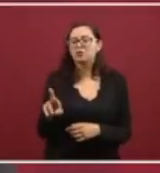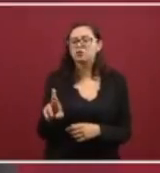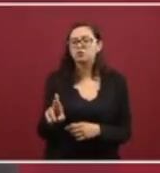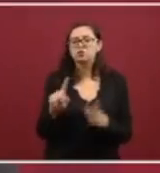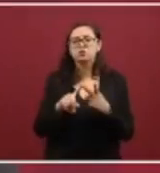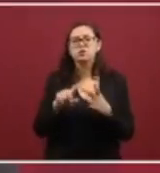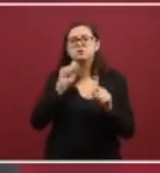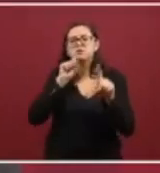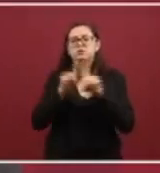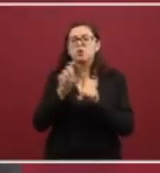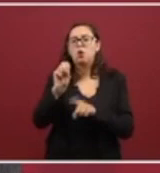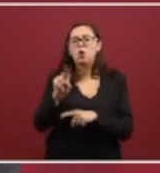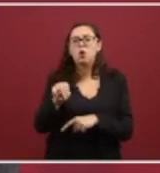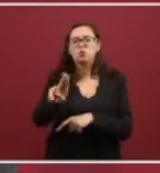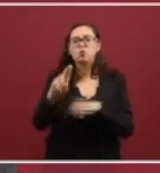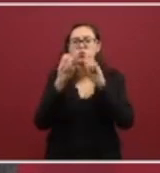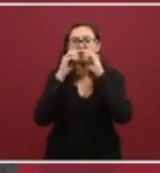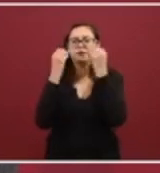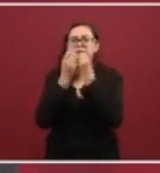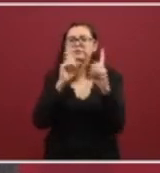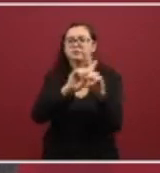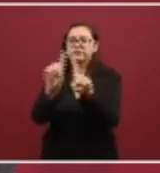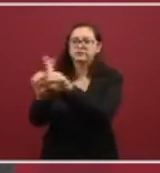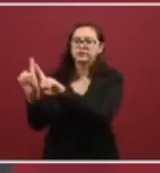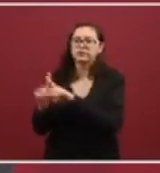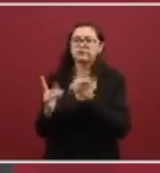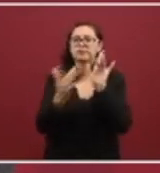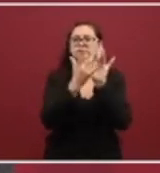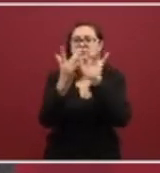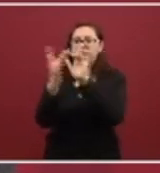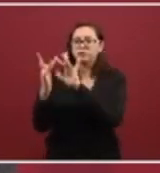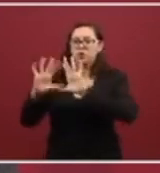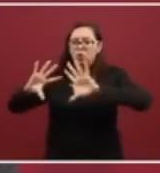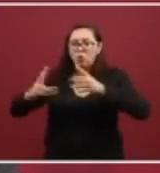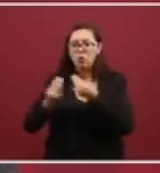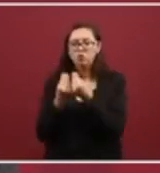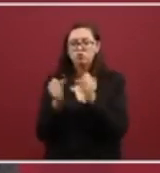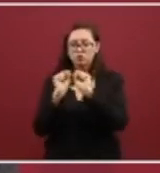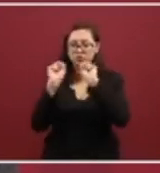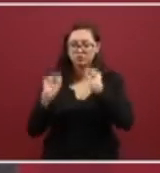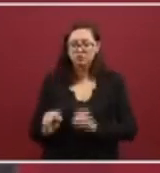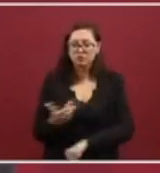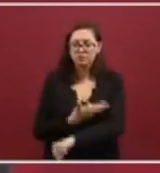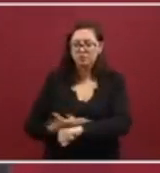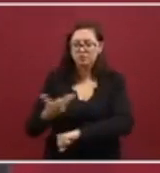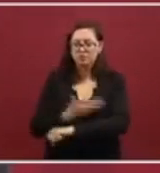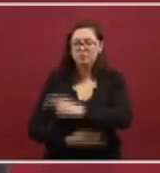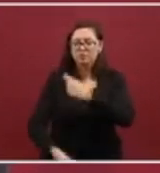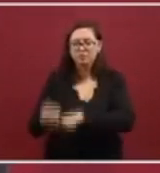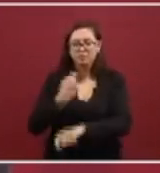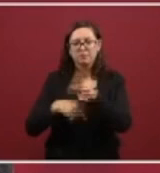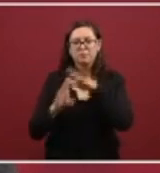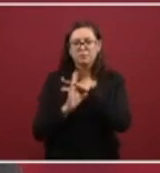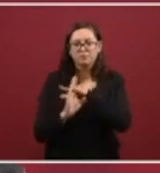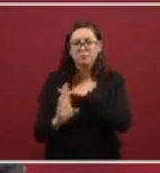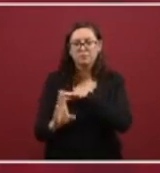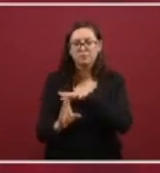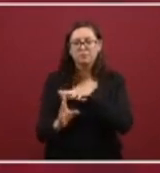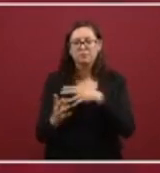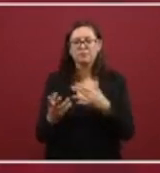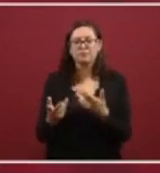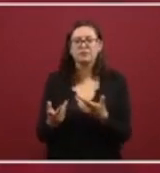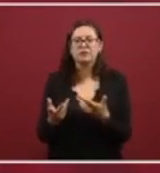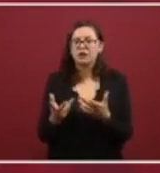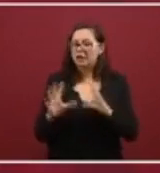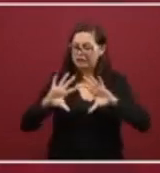Naciones Unidas para iniciar lo que es el diseño de un sistema de gestión migratoria, que tiene que ser mucho